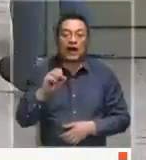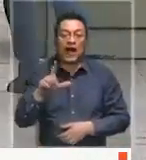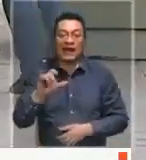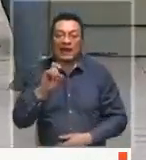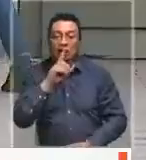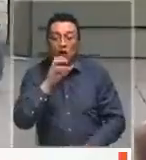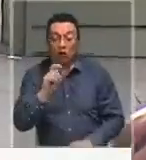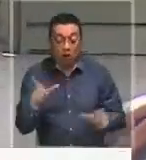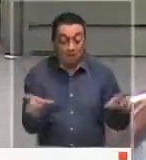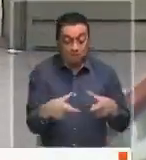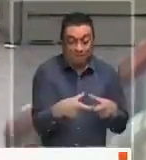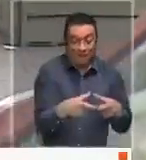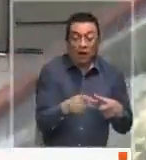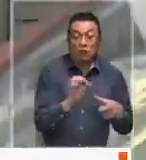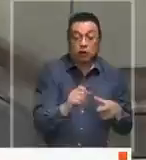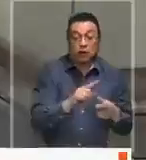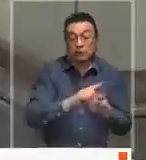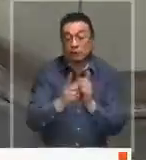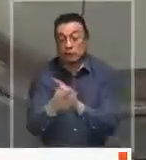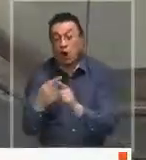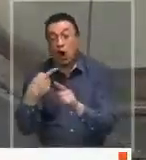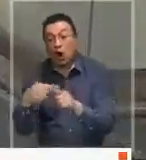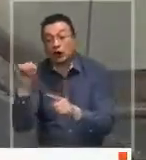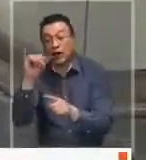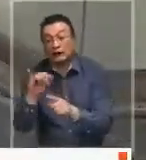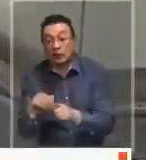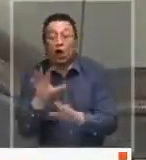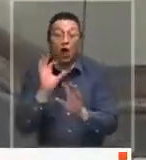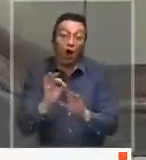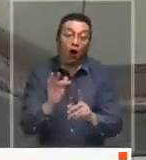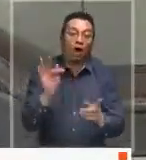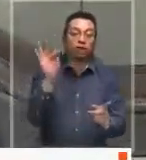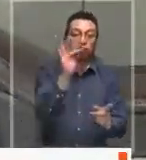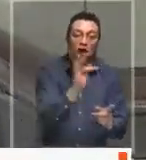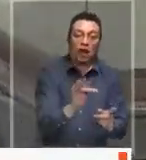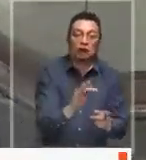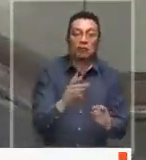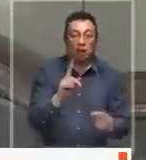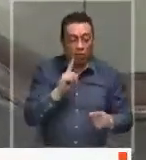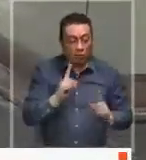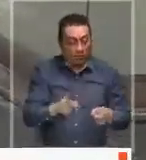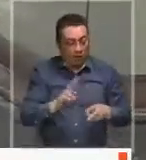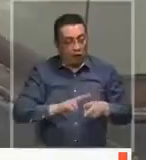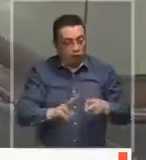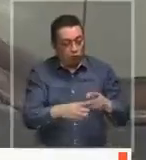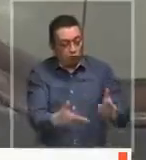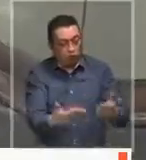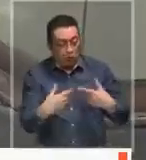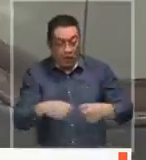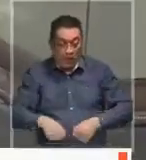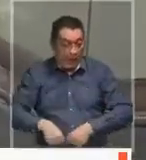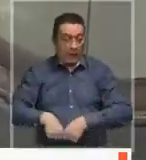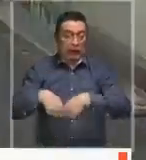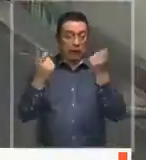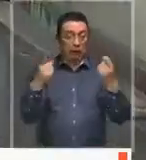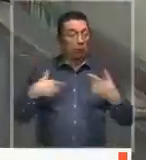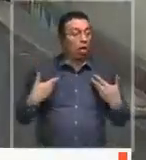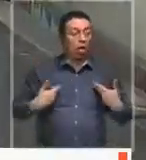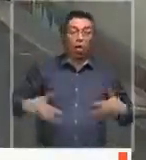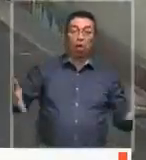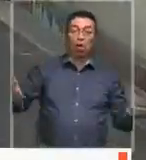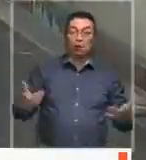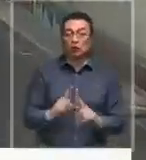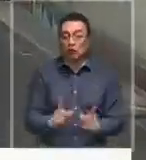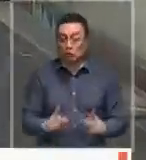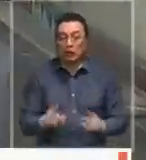a otra ISAPRE o a Fonasa. Habrá alguna solución, me imagino. O sea, no es que quiebre, creo yo, y nos quedemos sin nada. Hace que el